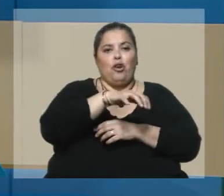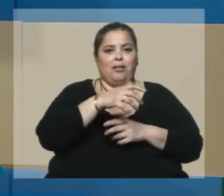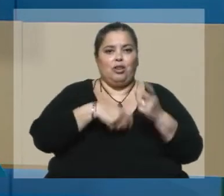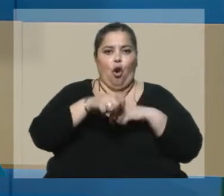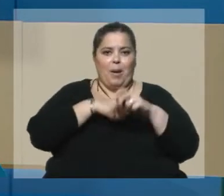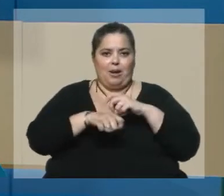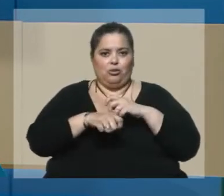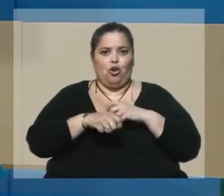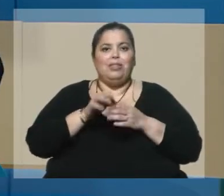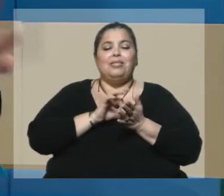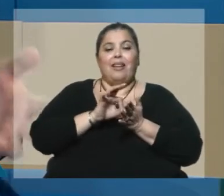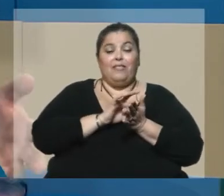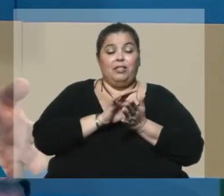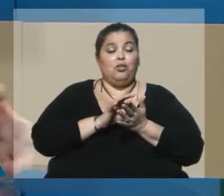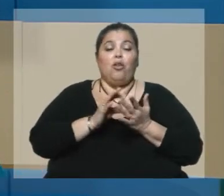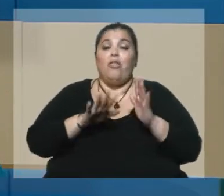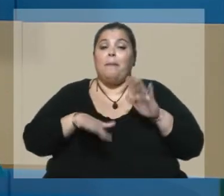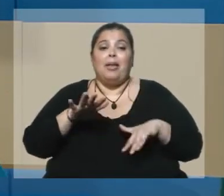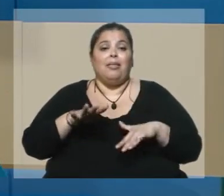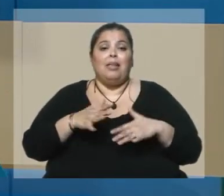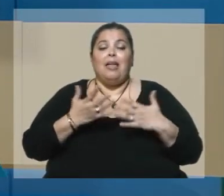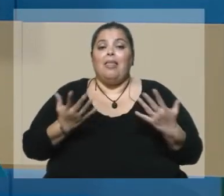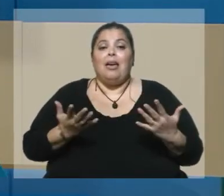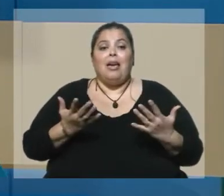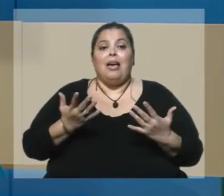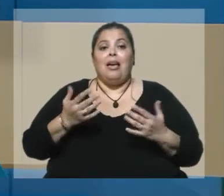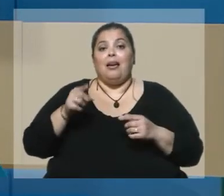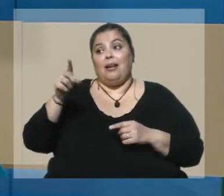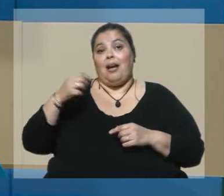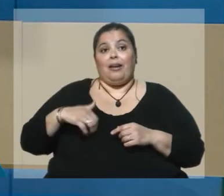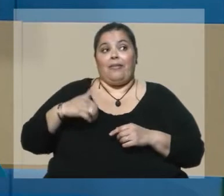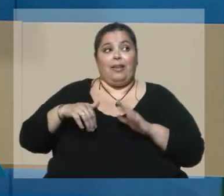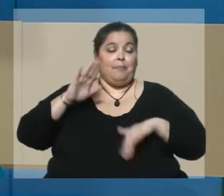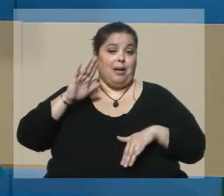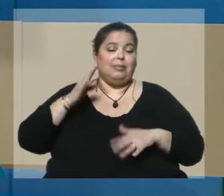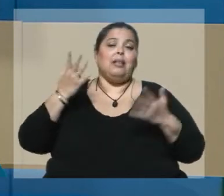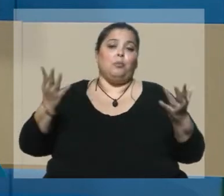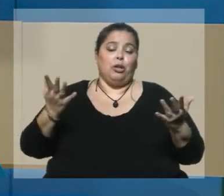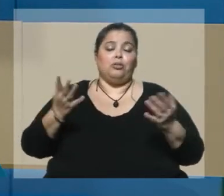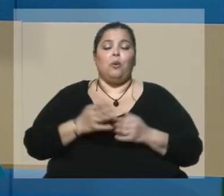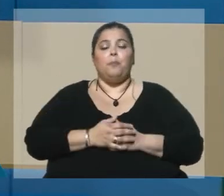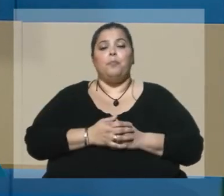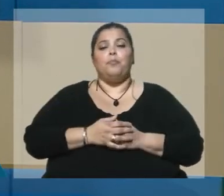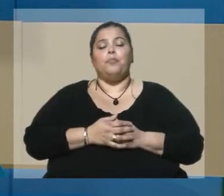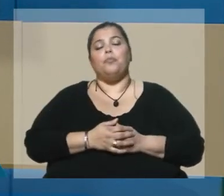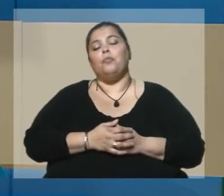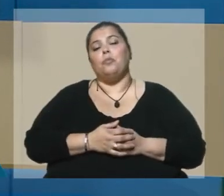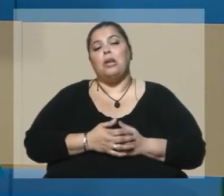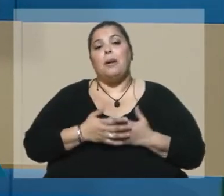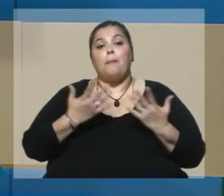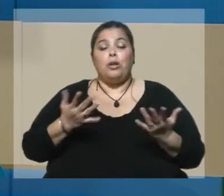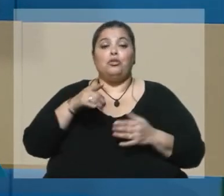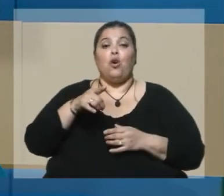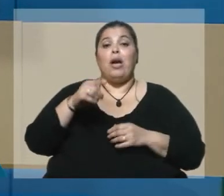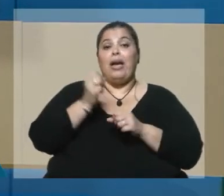este que dependen un poco de la situación de nuestros vecinos es obviamente hace que tanto el empleo